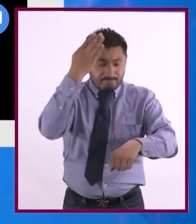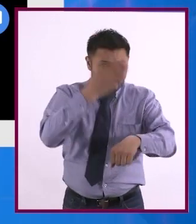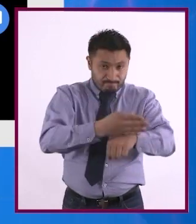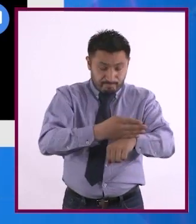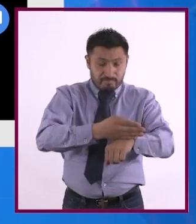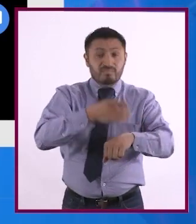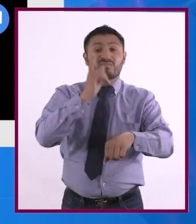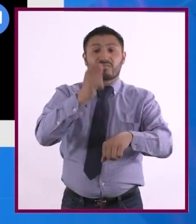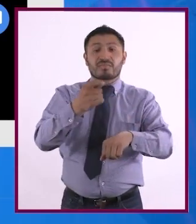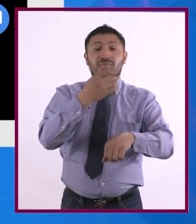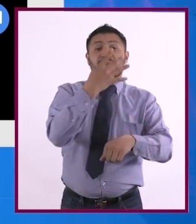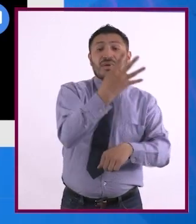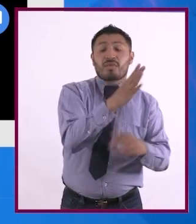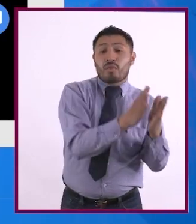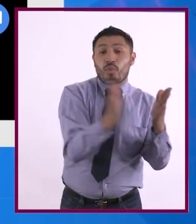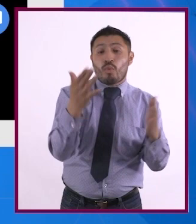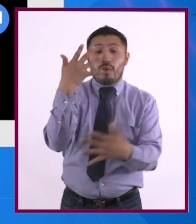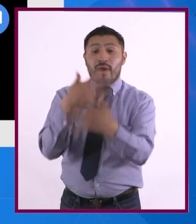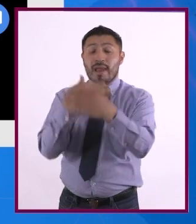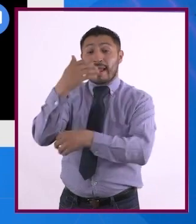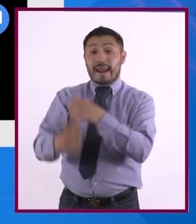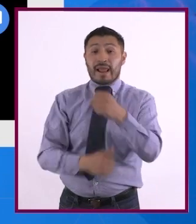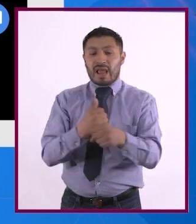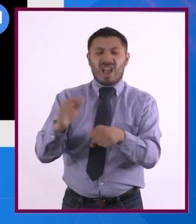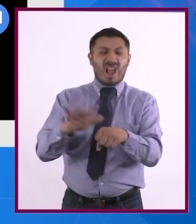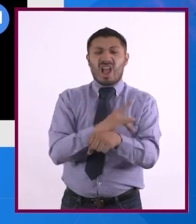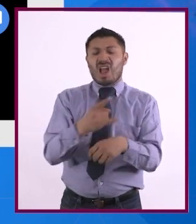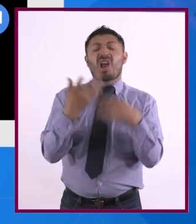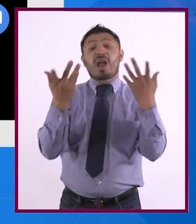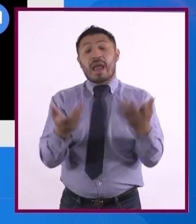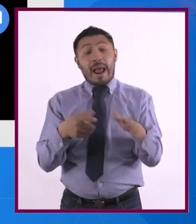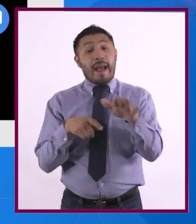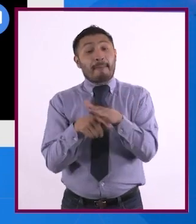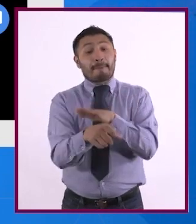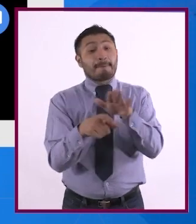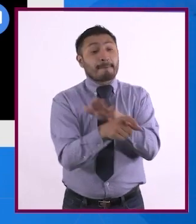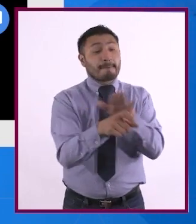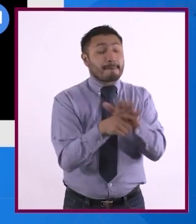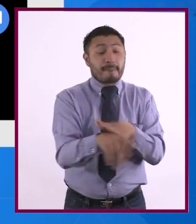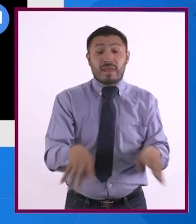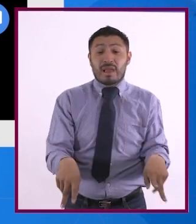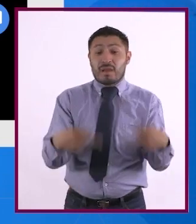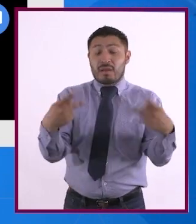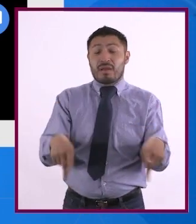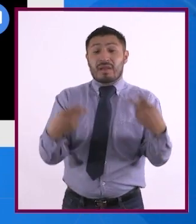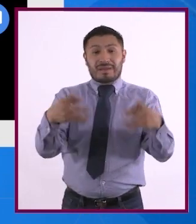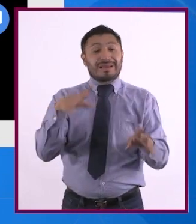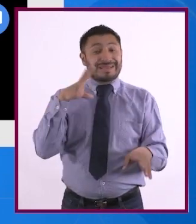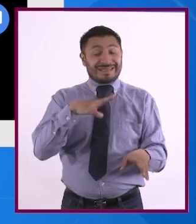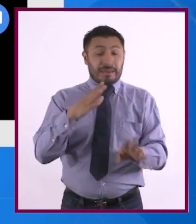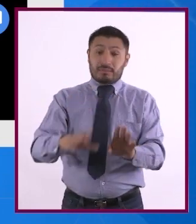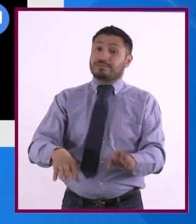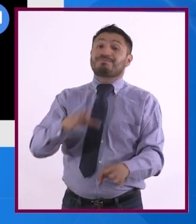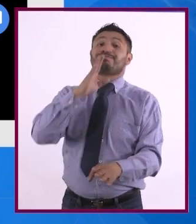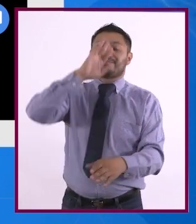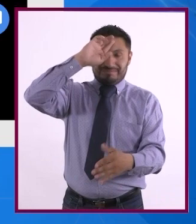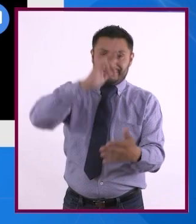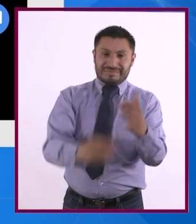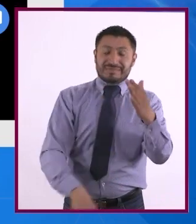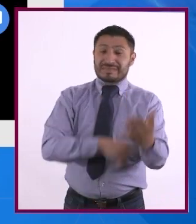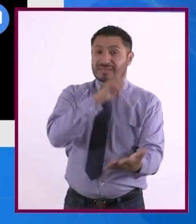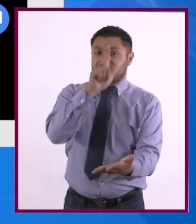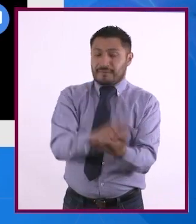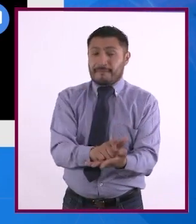la sanción va de 4 a 15 años. Entonces, ¿por qué? Porque realmente el tráfico de órganos es un acto criminal, y es un acto criminal